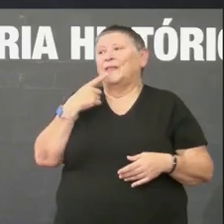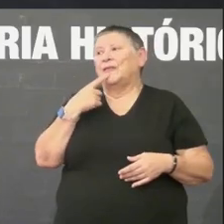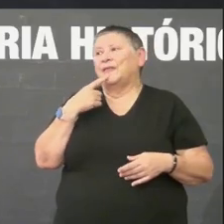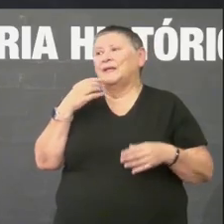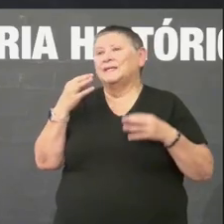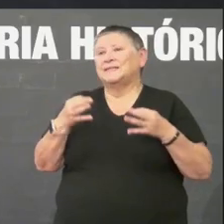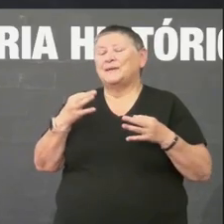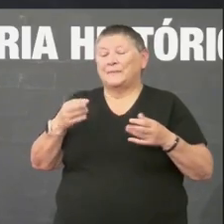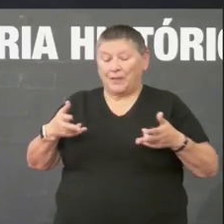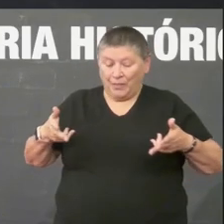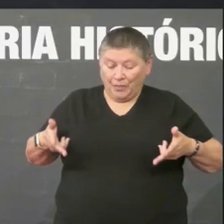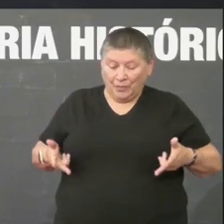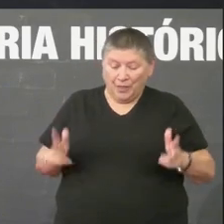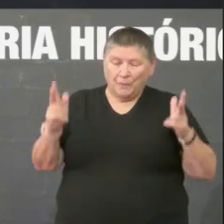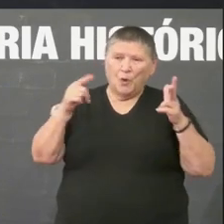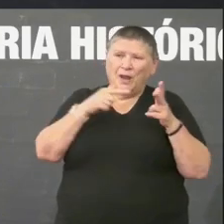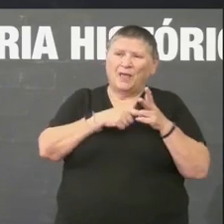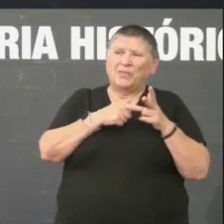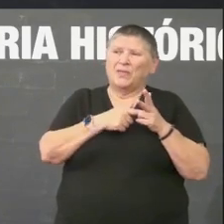A democracia ten que estar